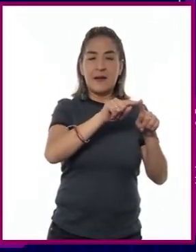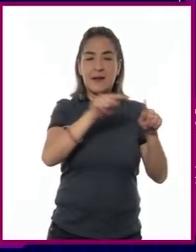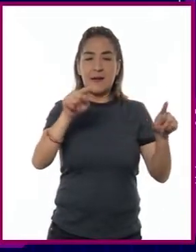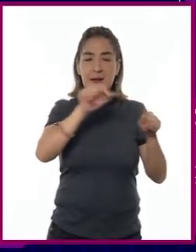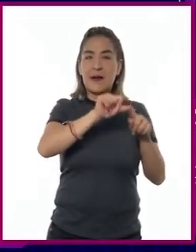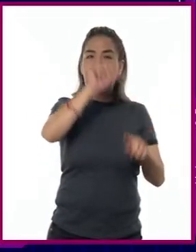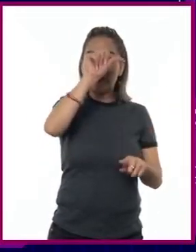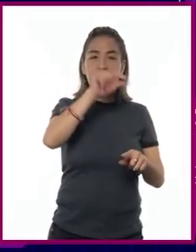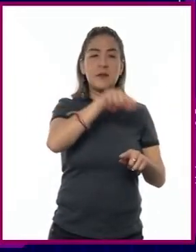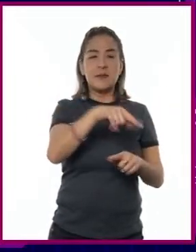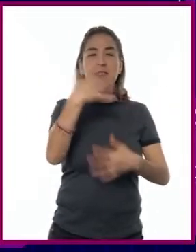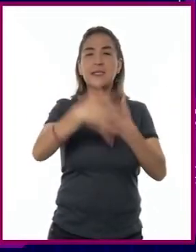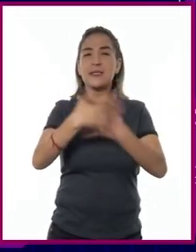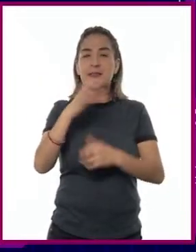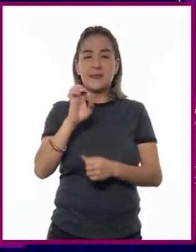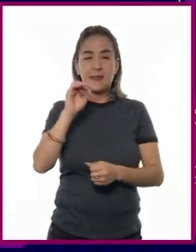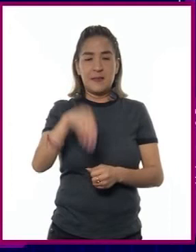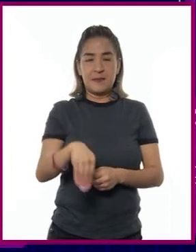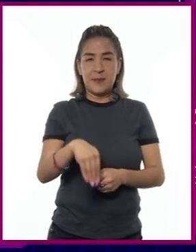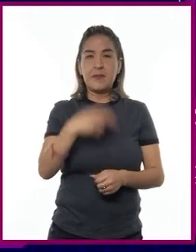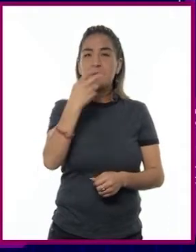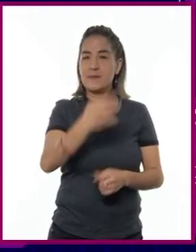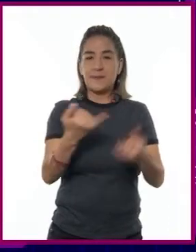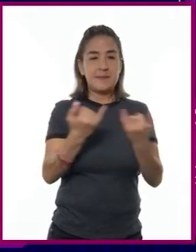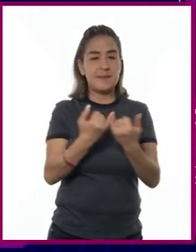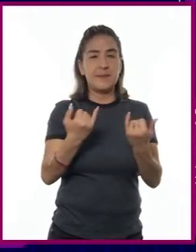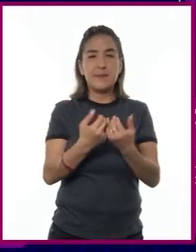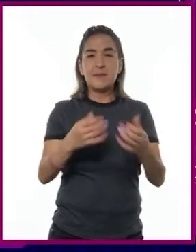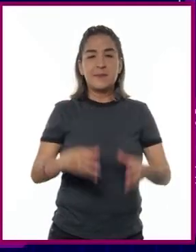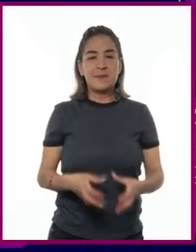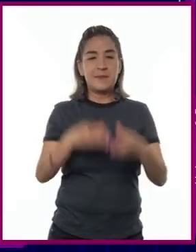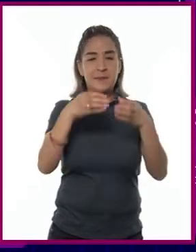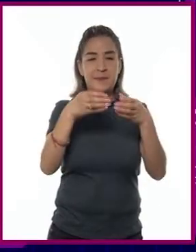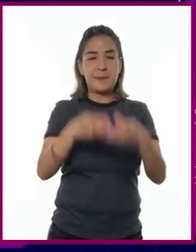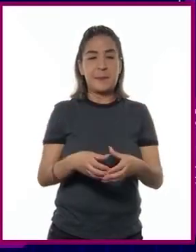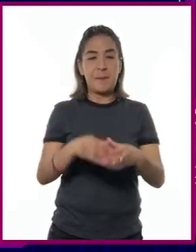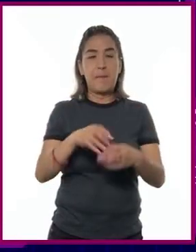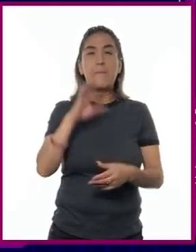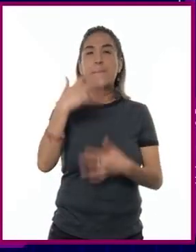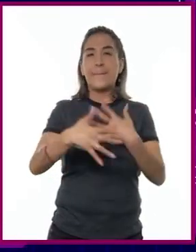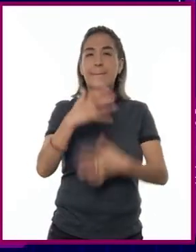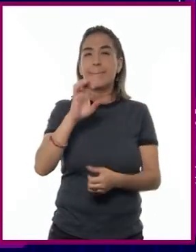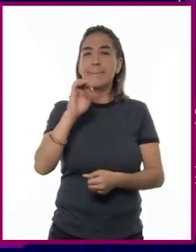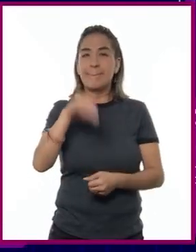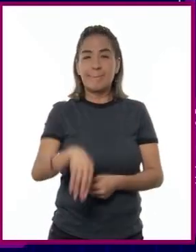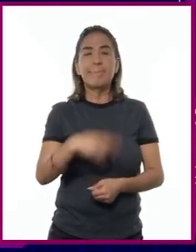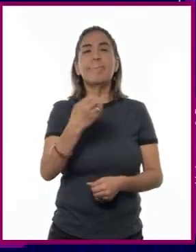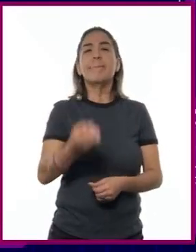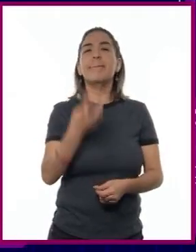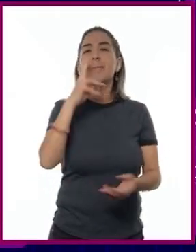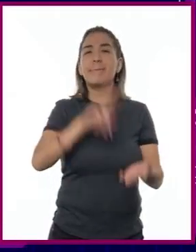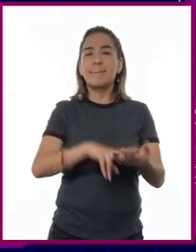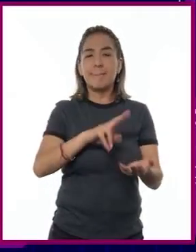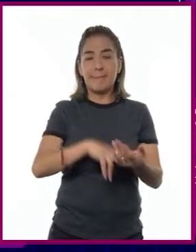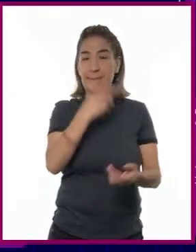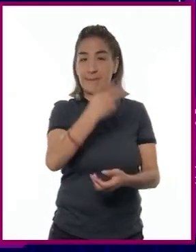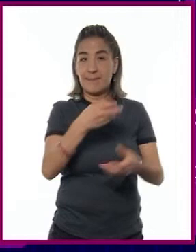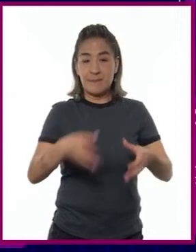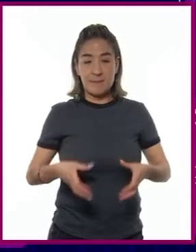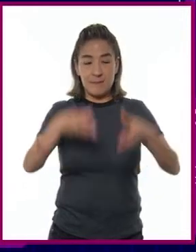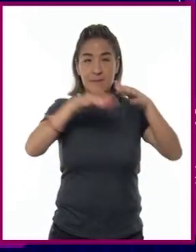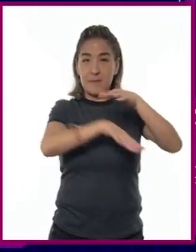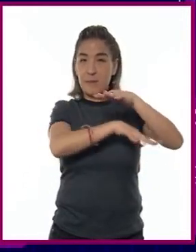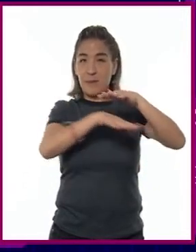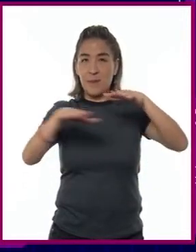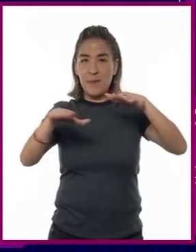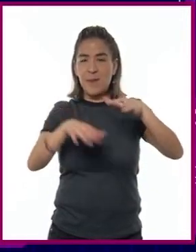centímetros. Para calcular la medida de la circunferencia de una de las bases del cilindro,